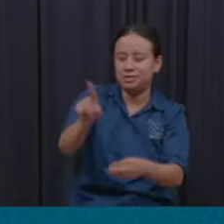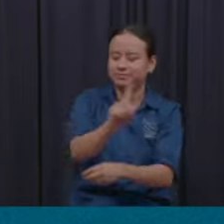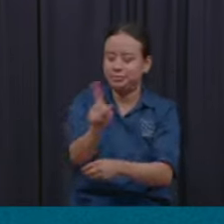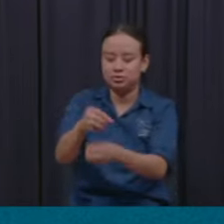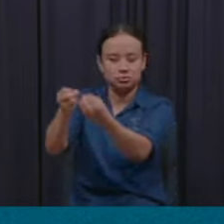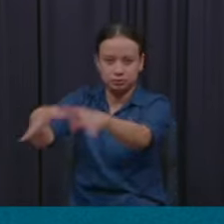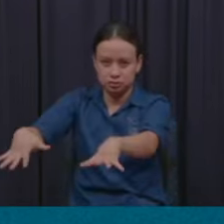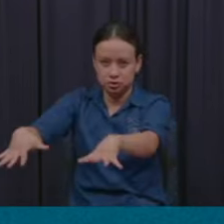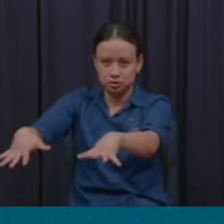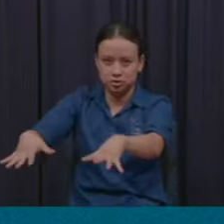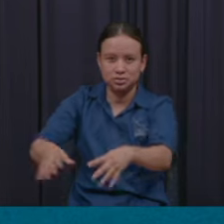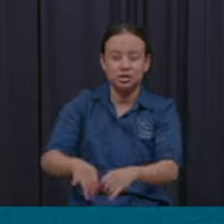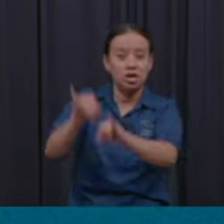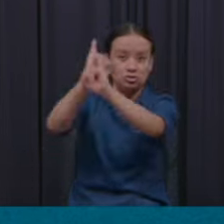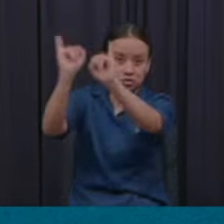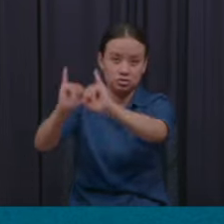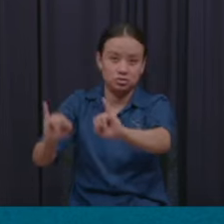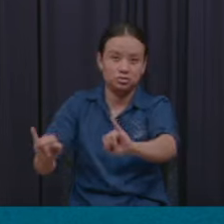ya todos son bien cristianos.